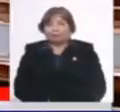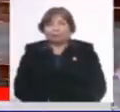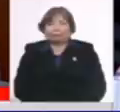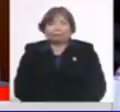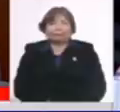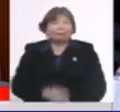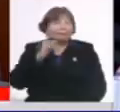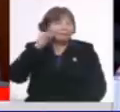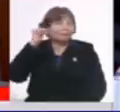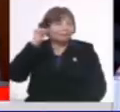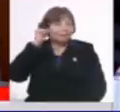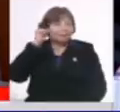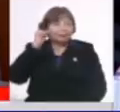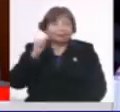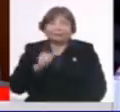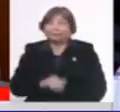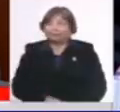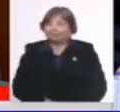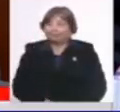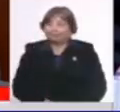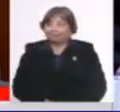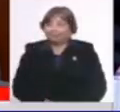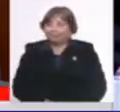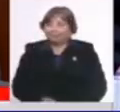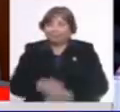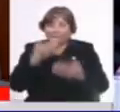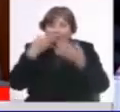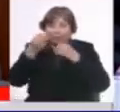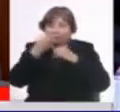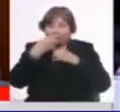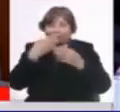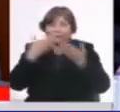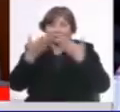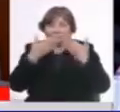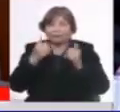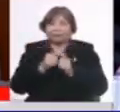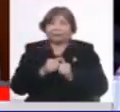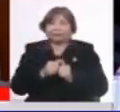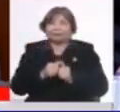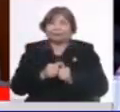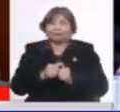El día de ayer he tenido comunicación y coordinación